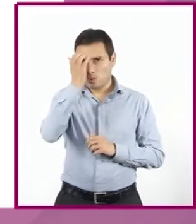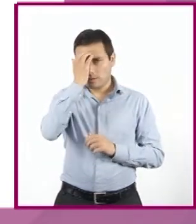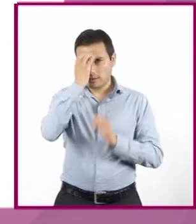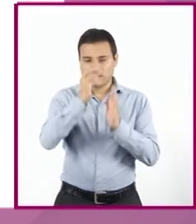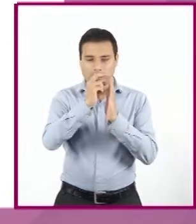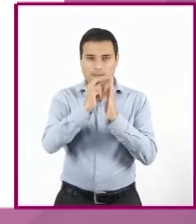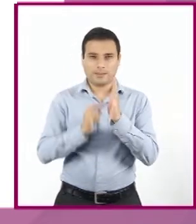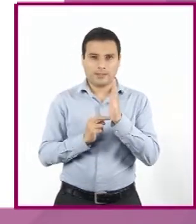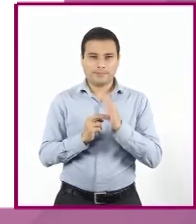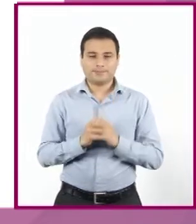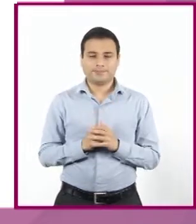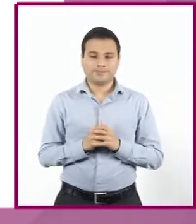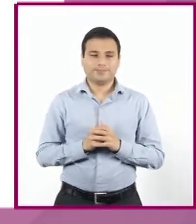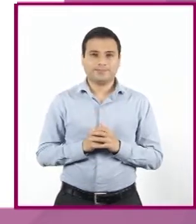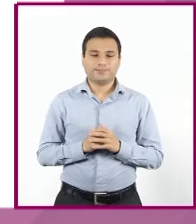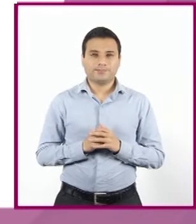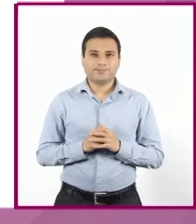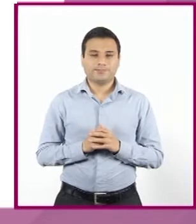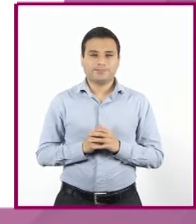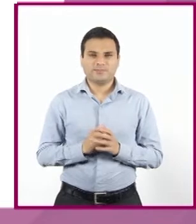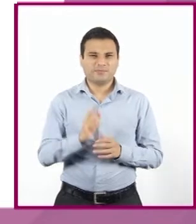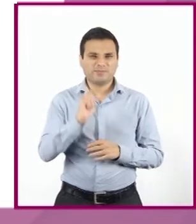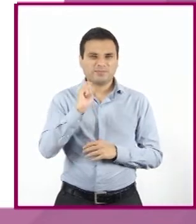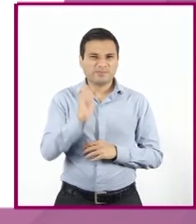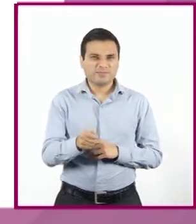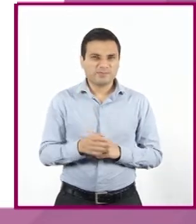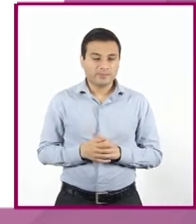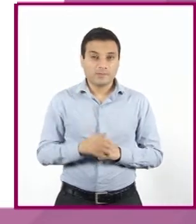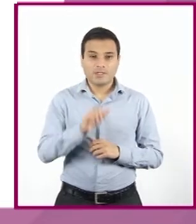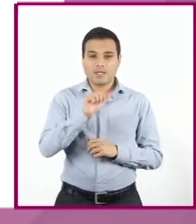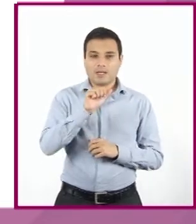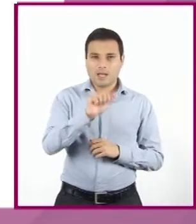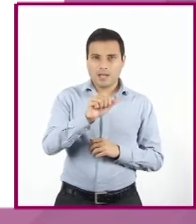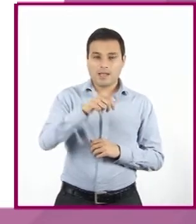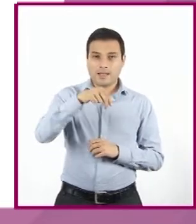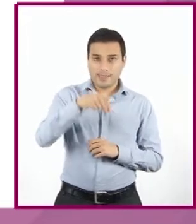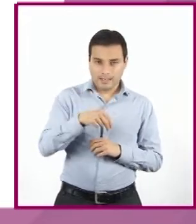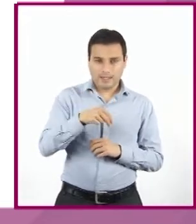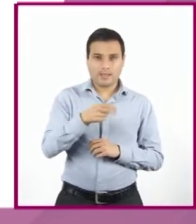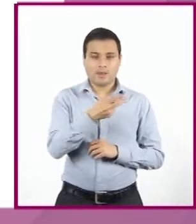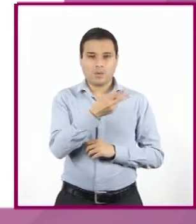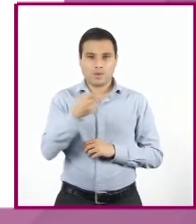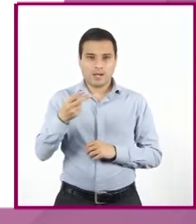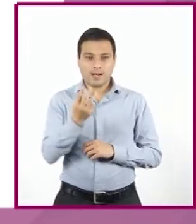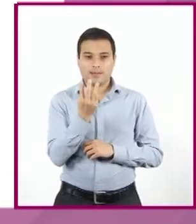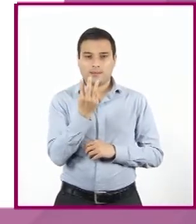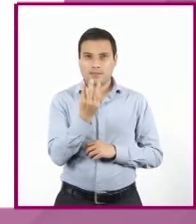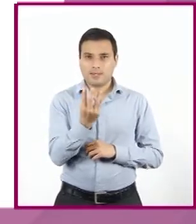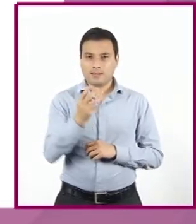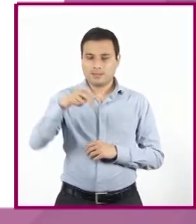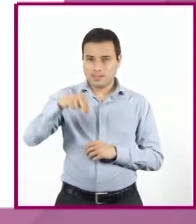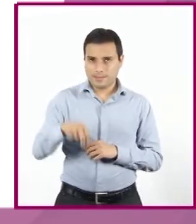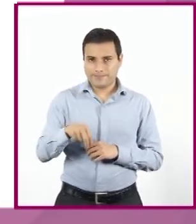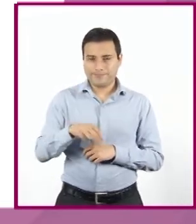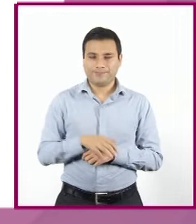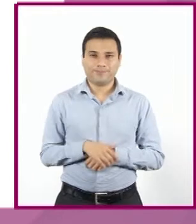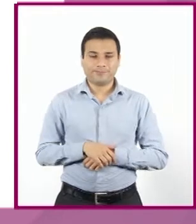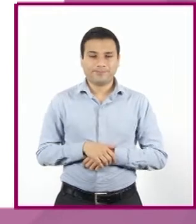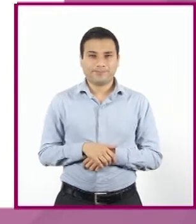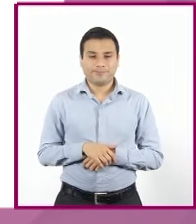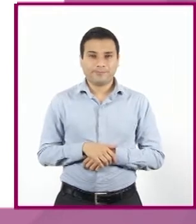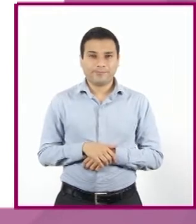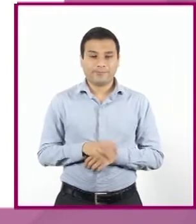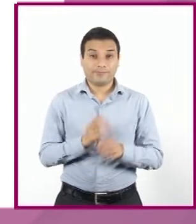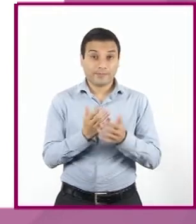regla general de la sucesión, es decir, A subíndice n es igual a 3n.